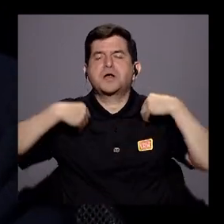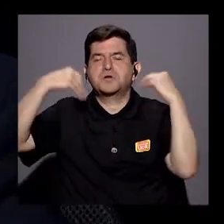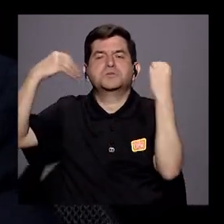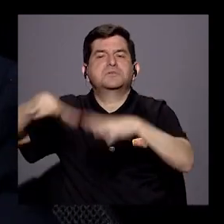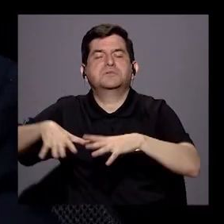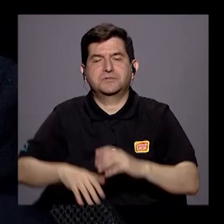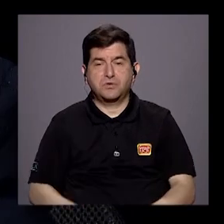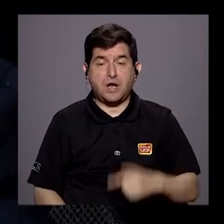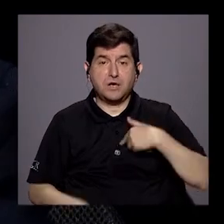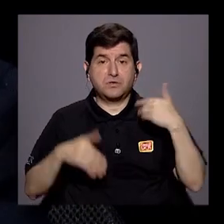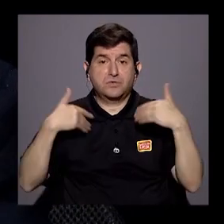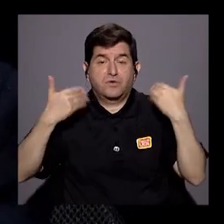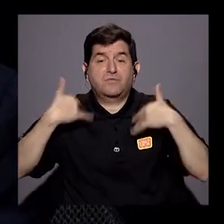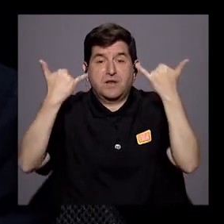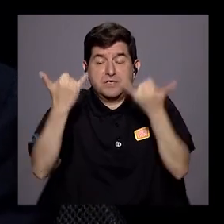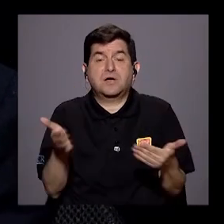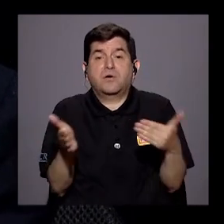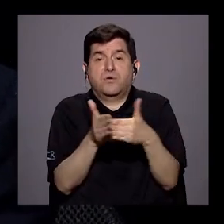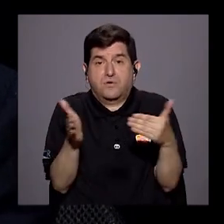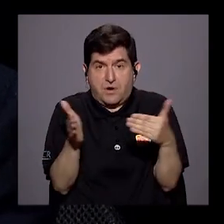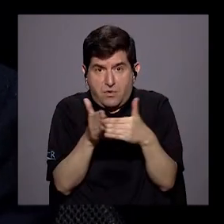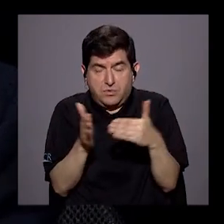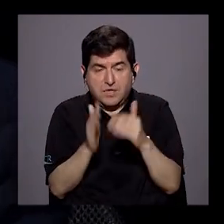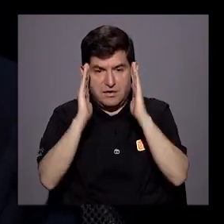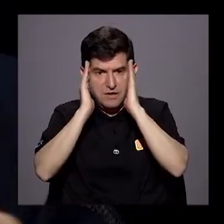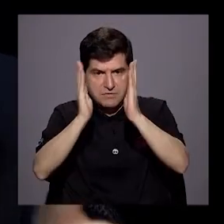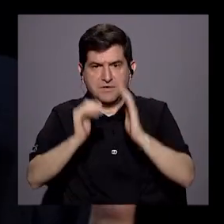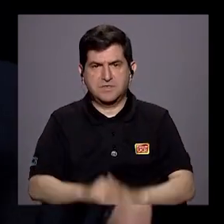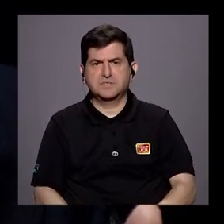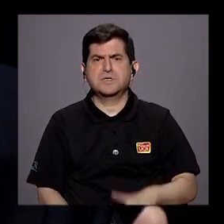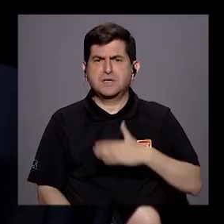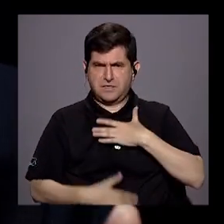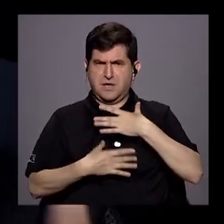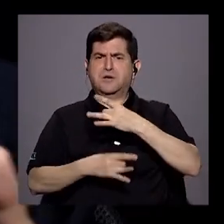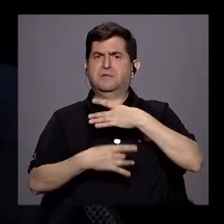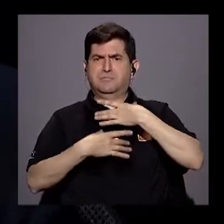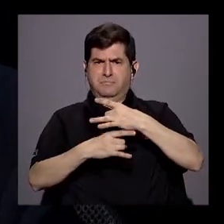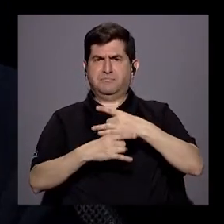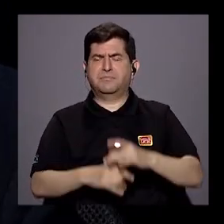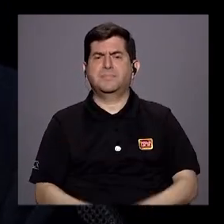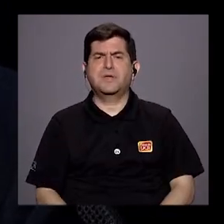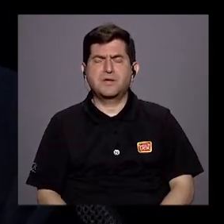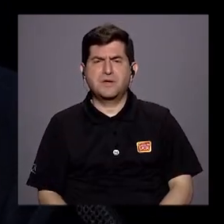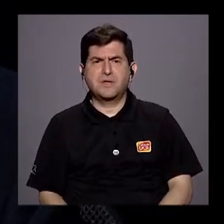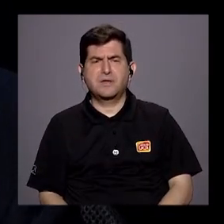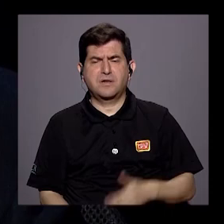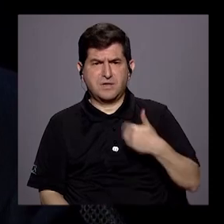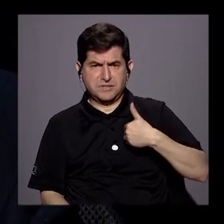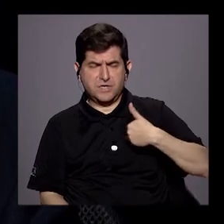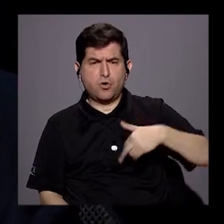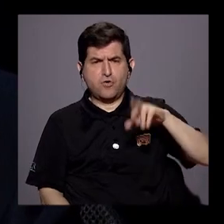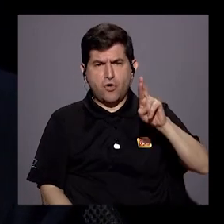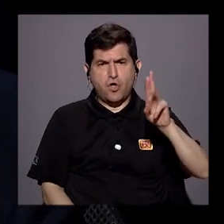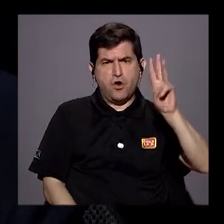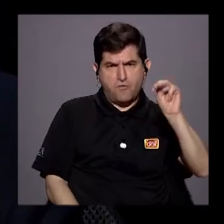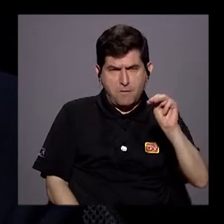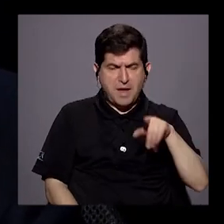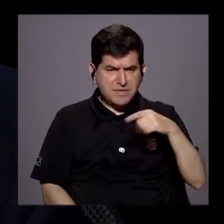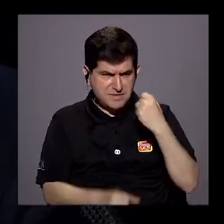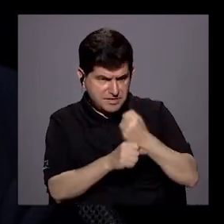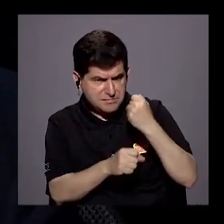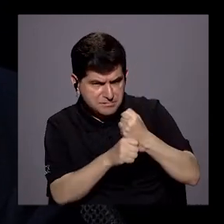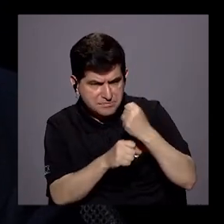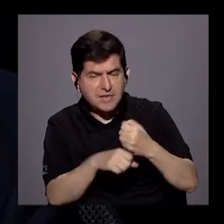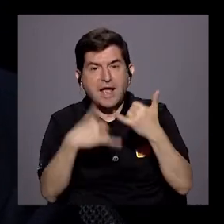yo estoy feliz de que ahora están volviendo a entrar en eso y me interesa muchísimo que te de dolor fue con 11 eso empezó a poner a trabajar